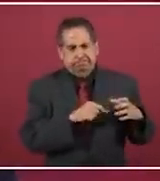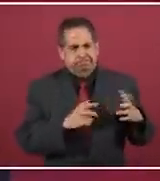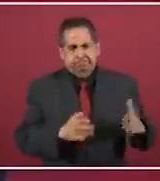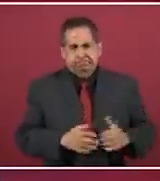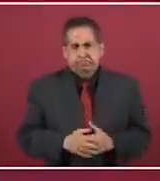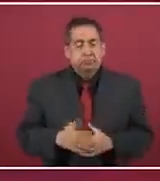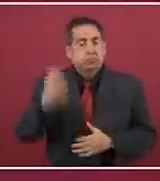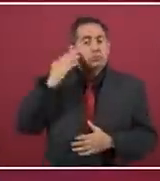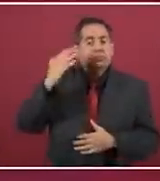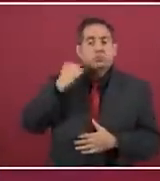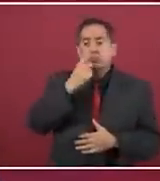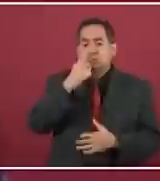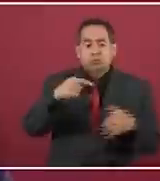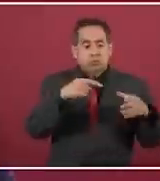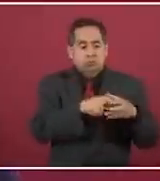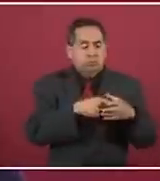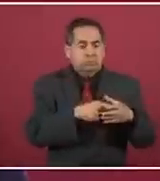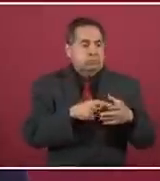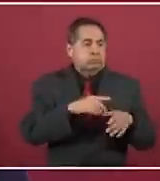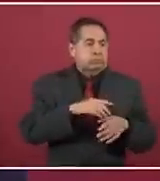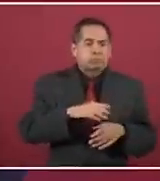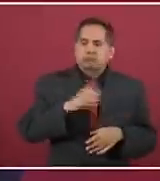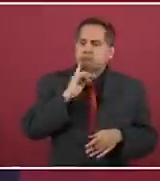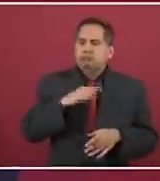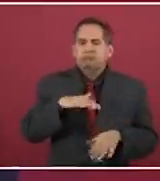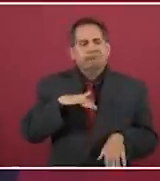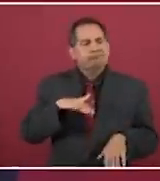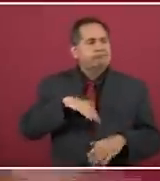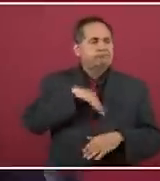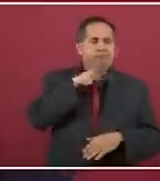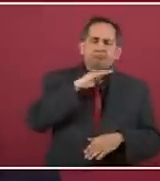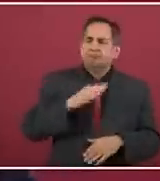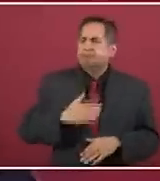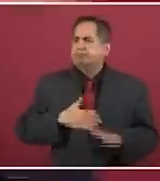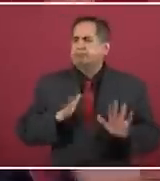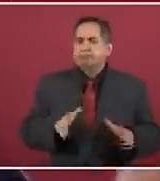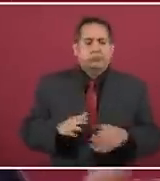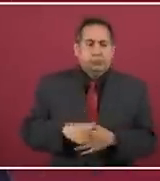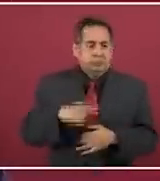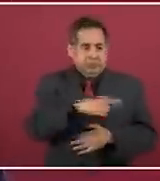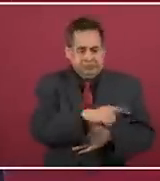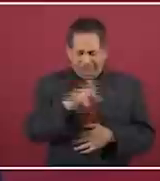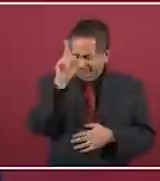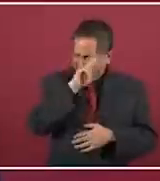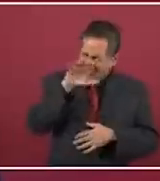Cuando decía yo que no tenían llenadera, no imaginé